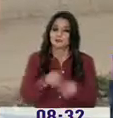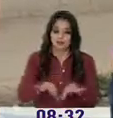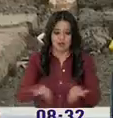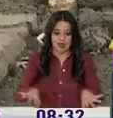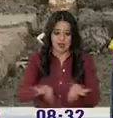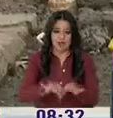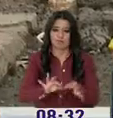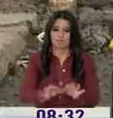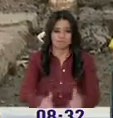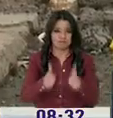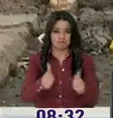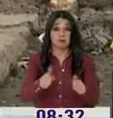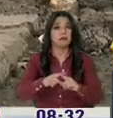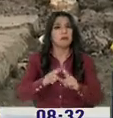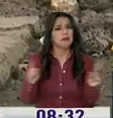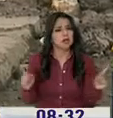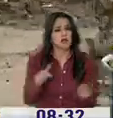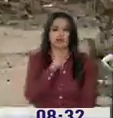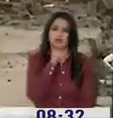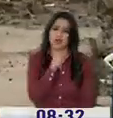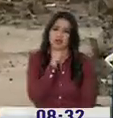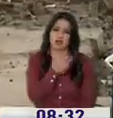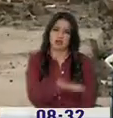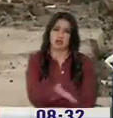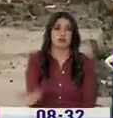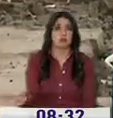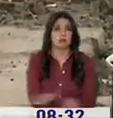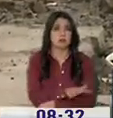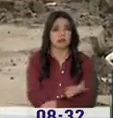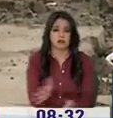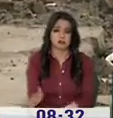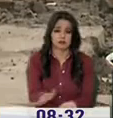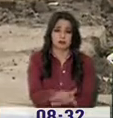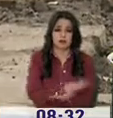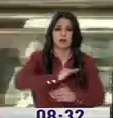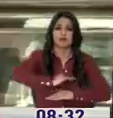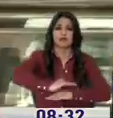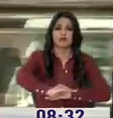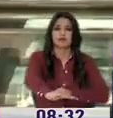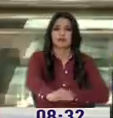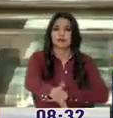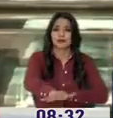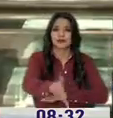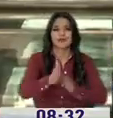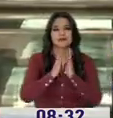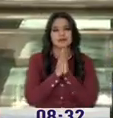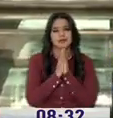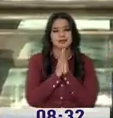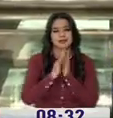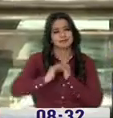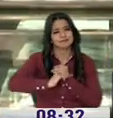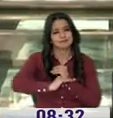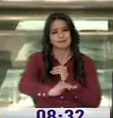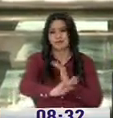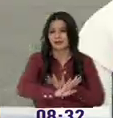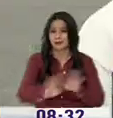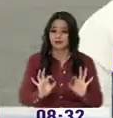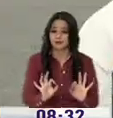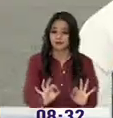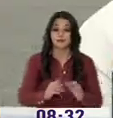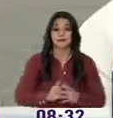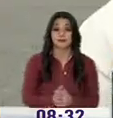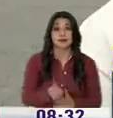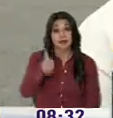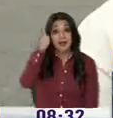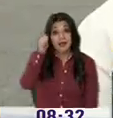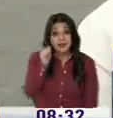sin embargo esperan que sea integral, pues aún se debe reponer el asfalto. Tocaría pedir el asfalto y para que quede bien. Justamente